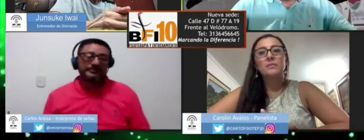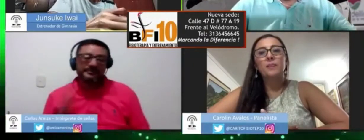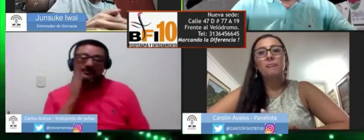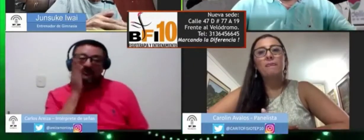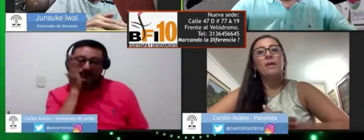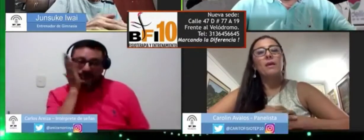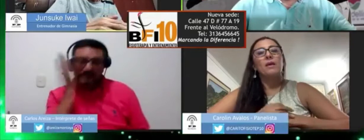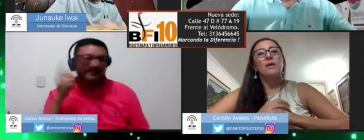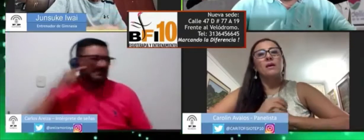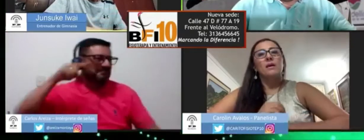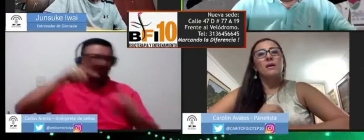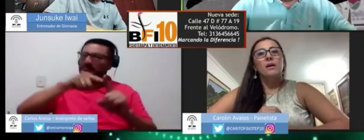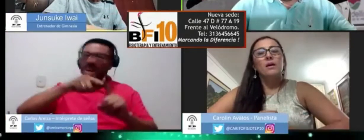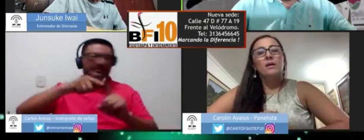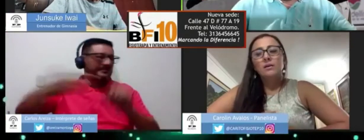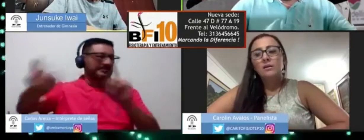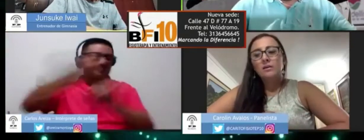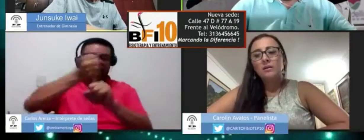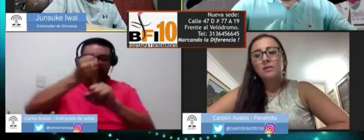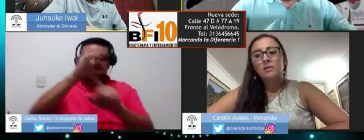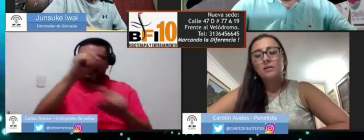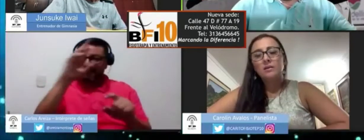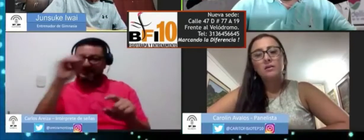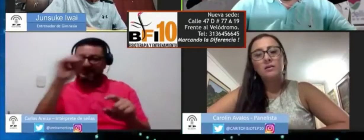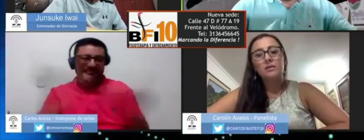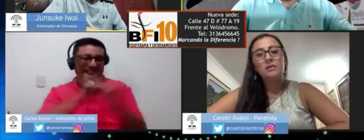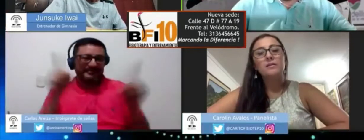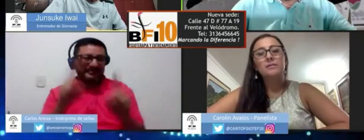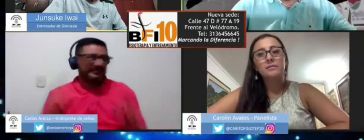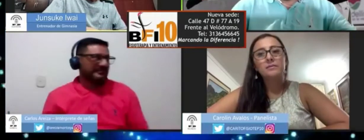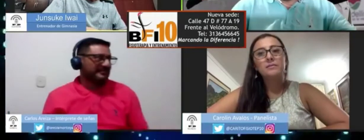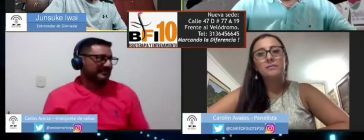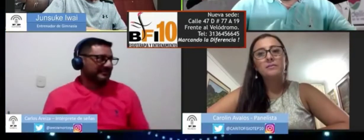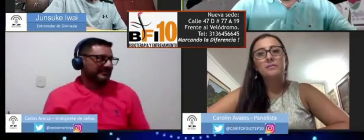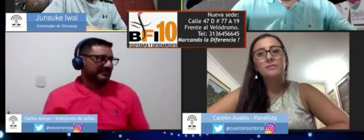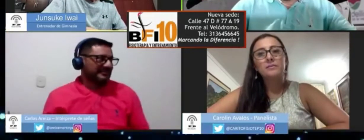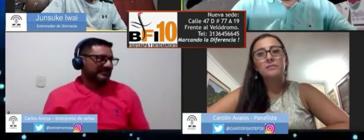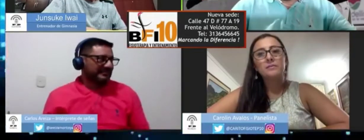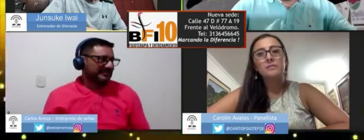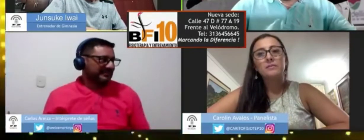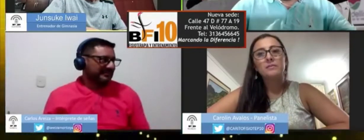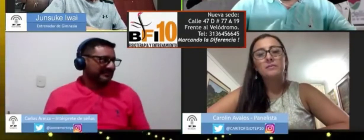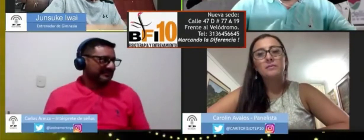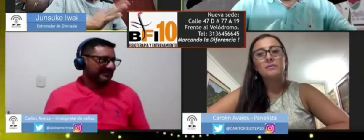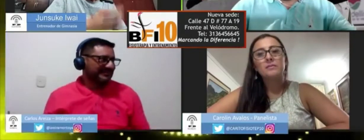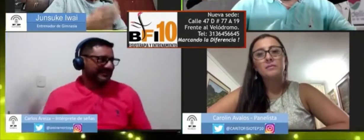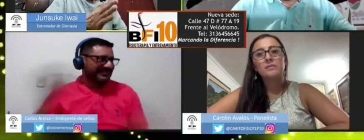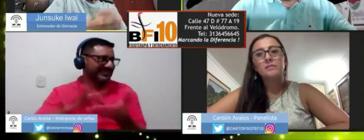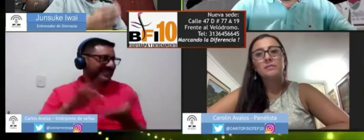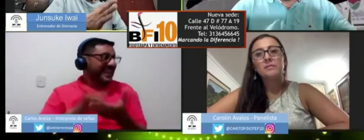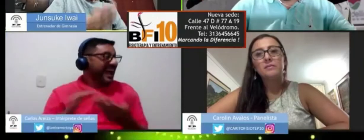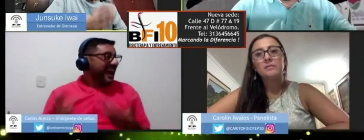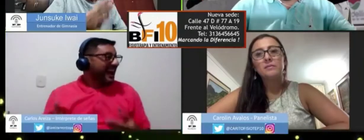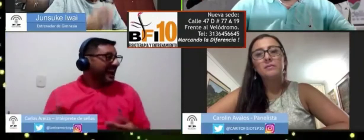allá. Uno tiene que tener una meta y rígido, y tiene que